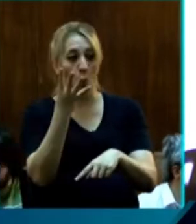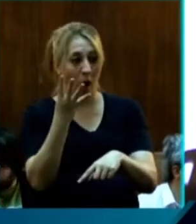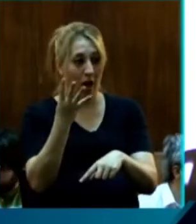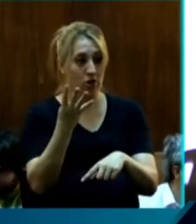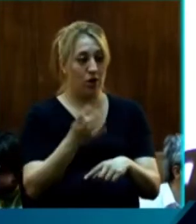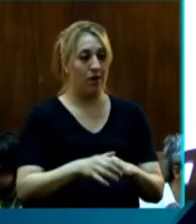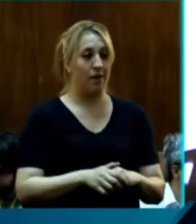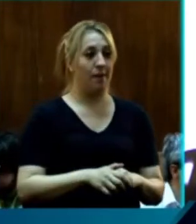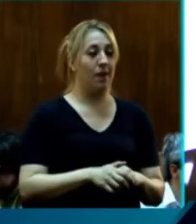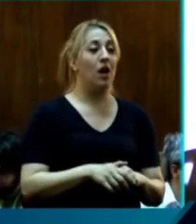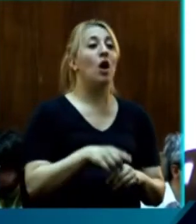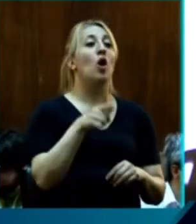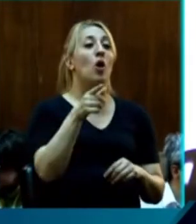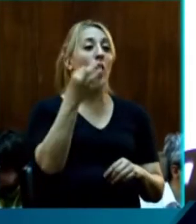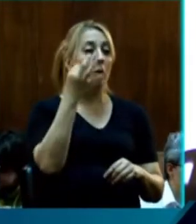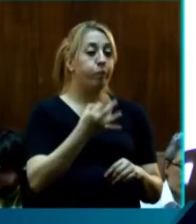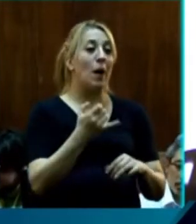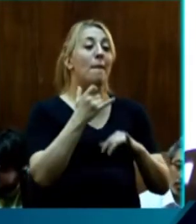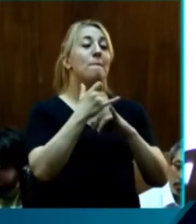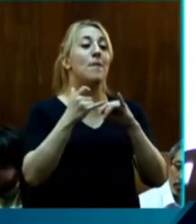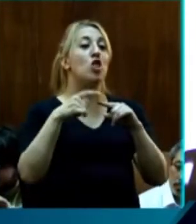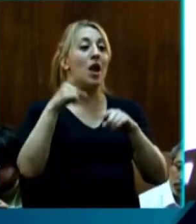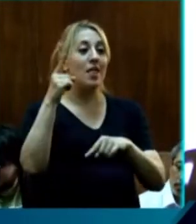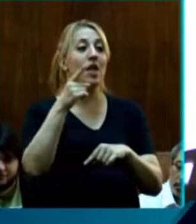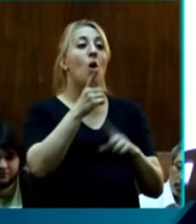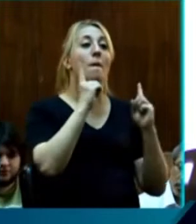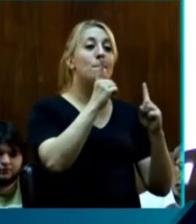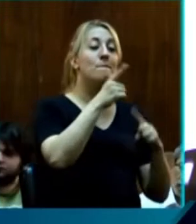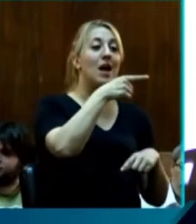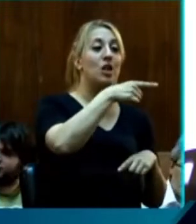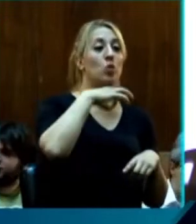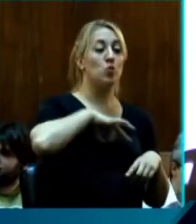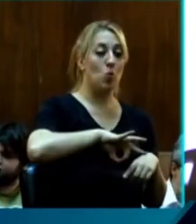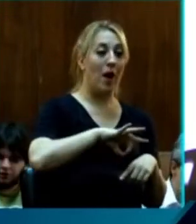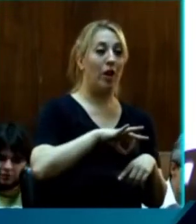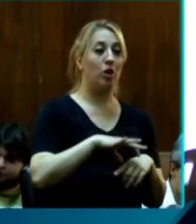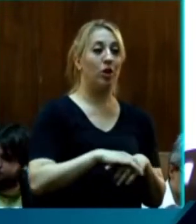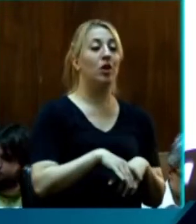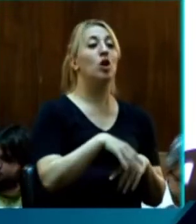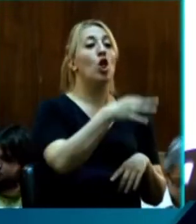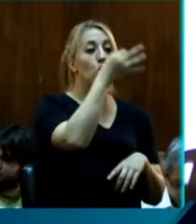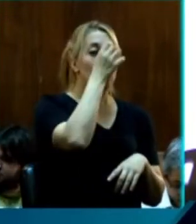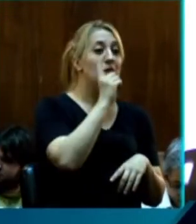Como la unidad de medida es la mitad del litro, medio litro de nafta, un docente ganaba